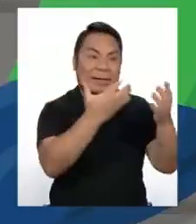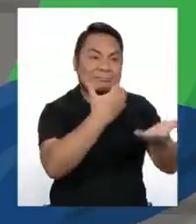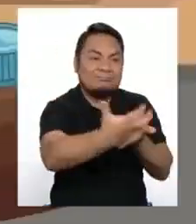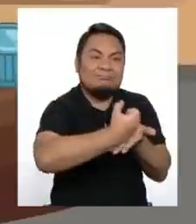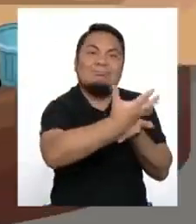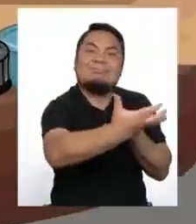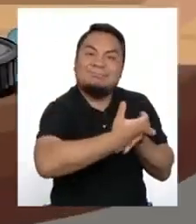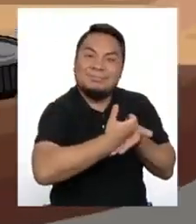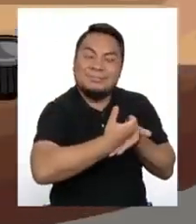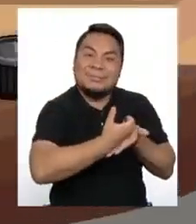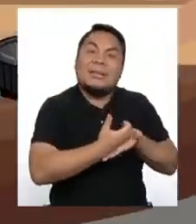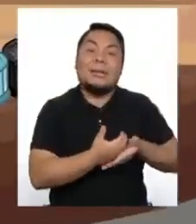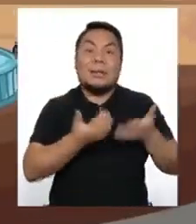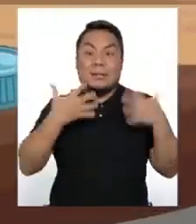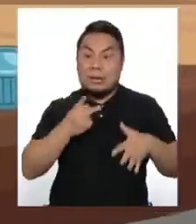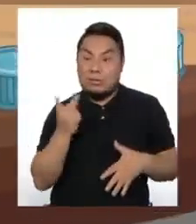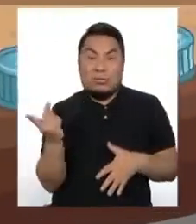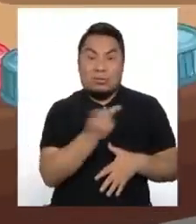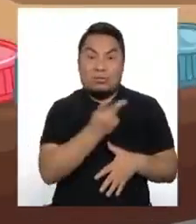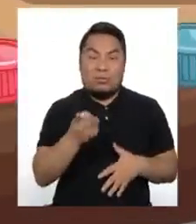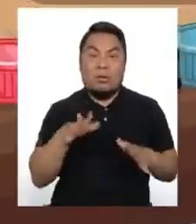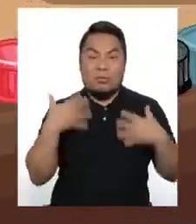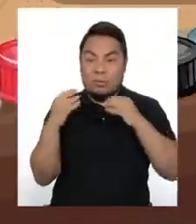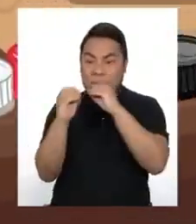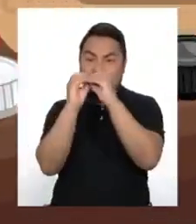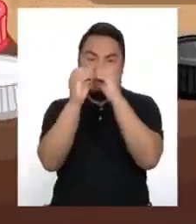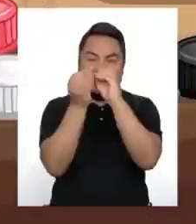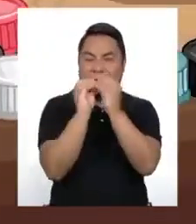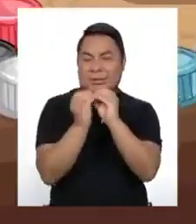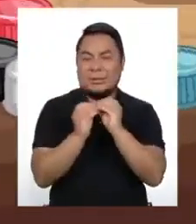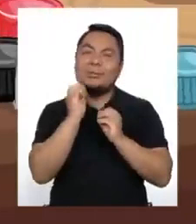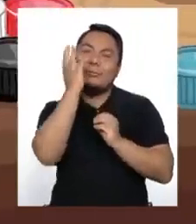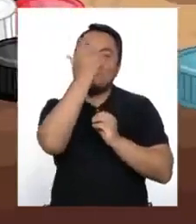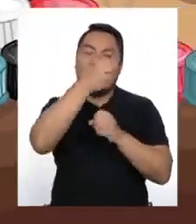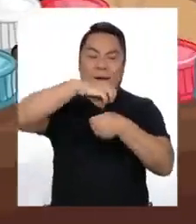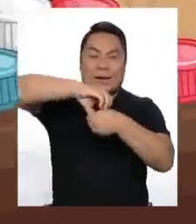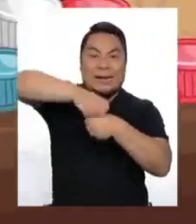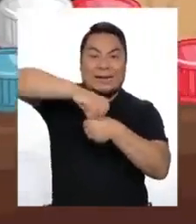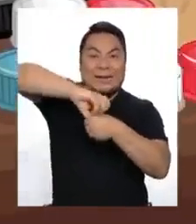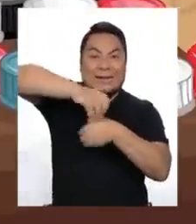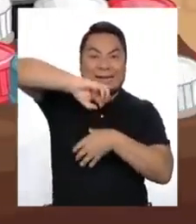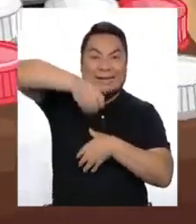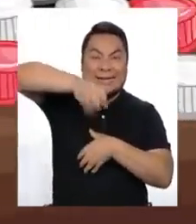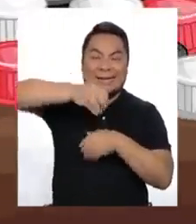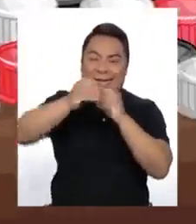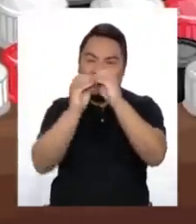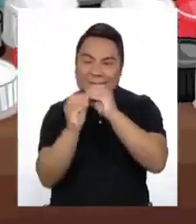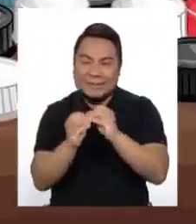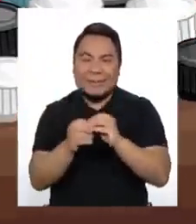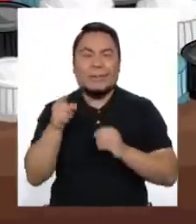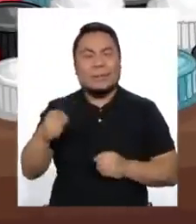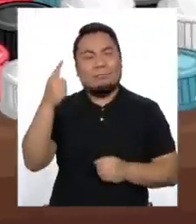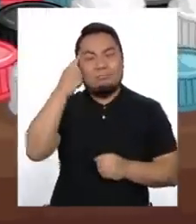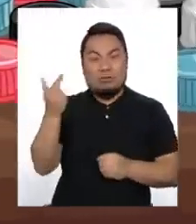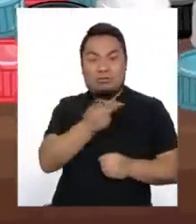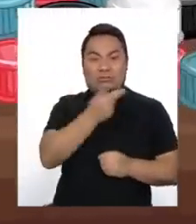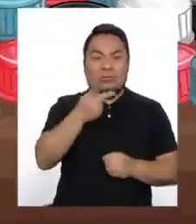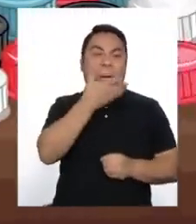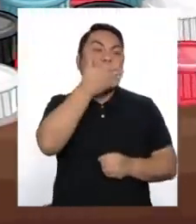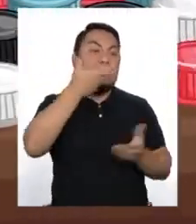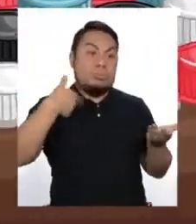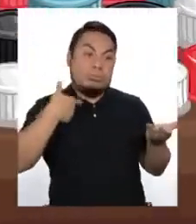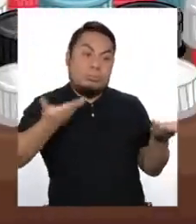Para que los dos puedan hacer los adornos con todos los colores de tapas, han decidido intercambiar algunas de